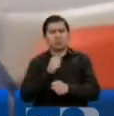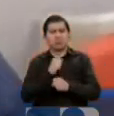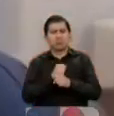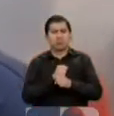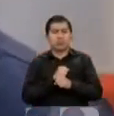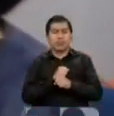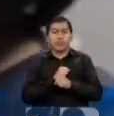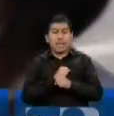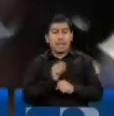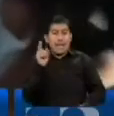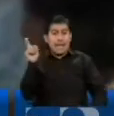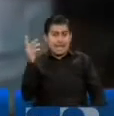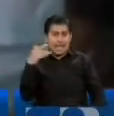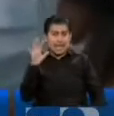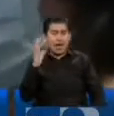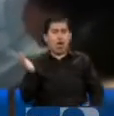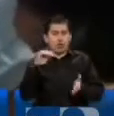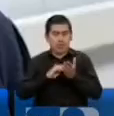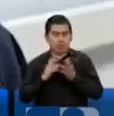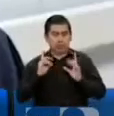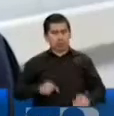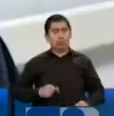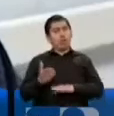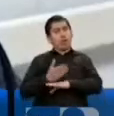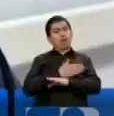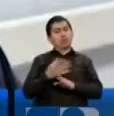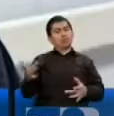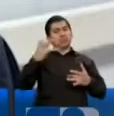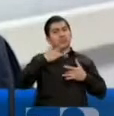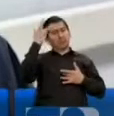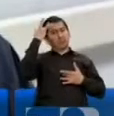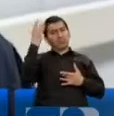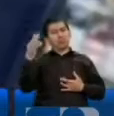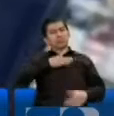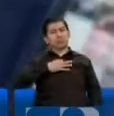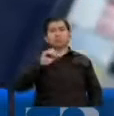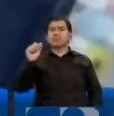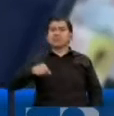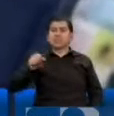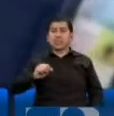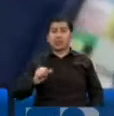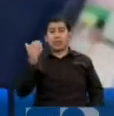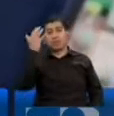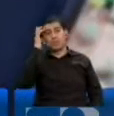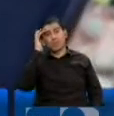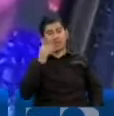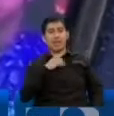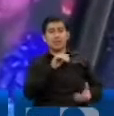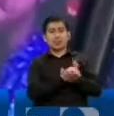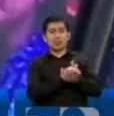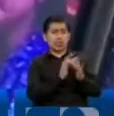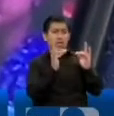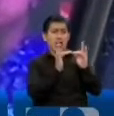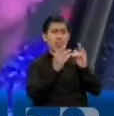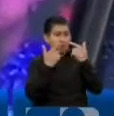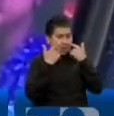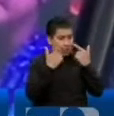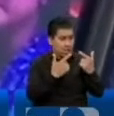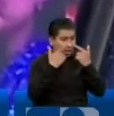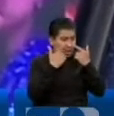Nelly ventajosamente ya se encuentra recuperada sin el virus y es ella quien está pendiente precisamente de la recuperación